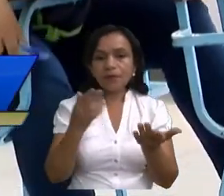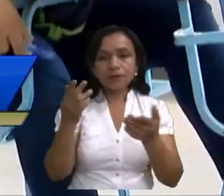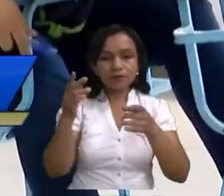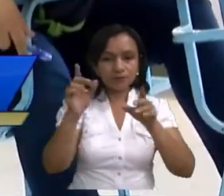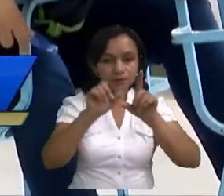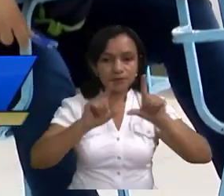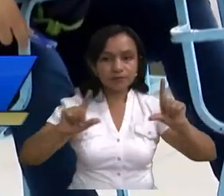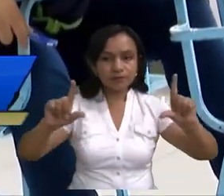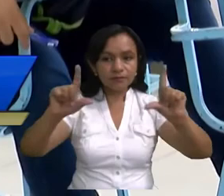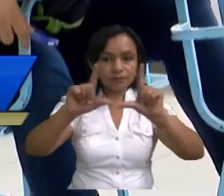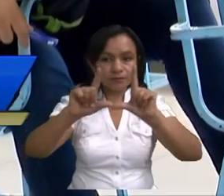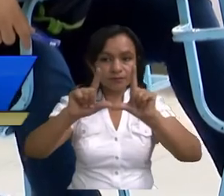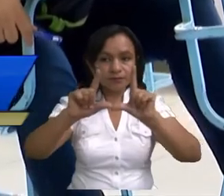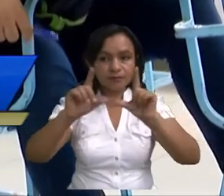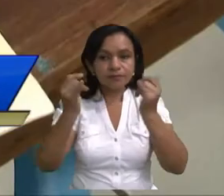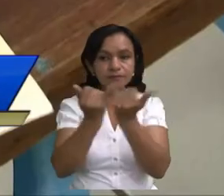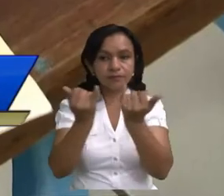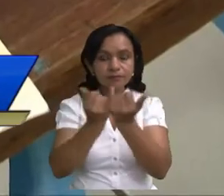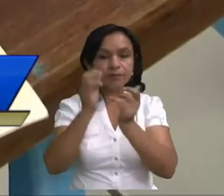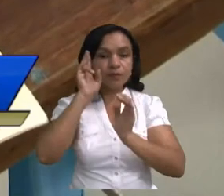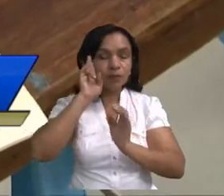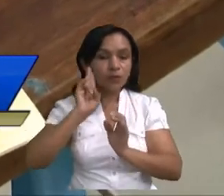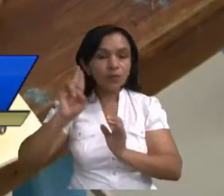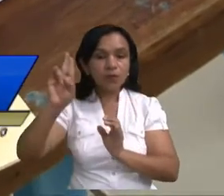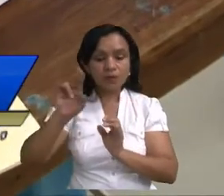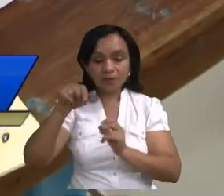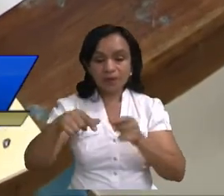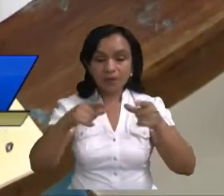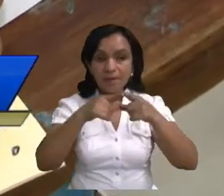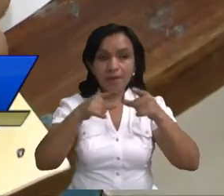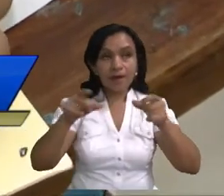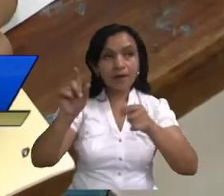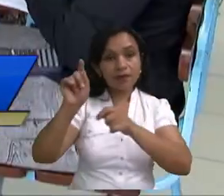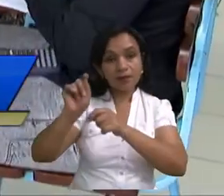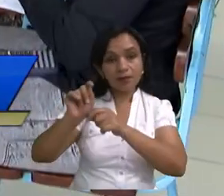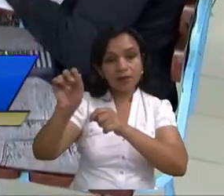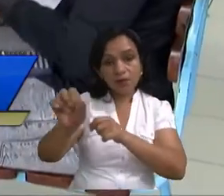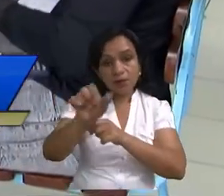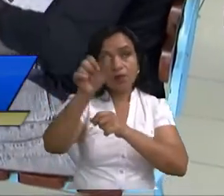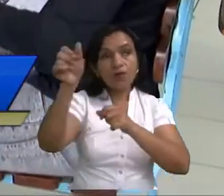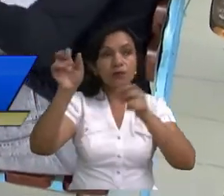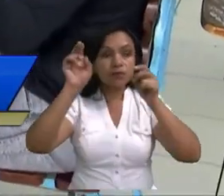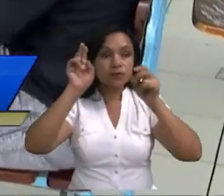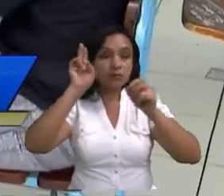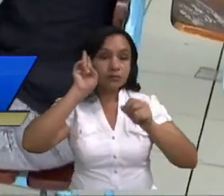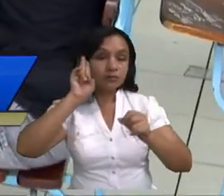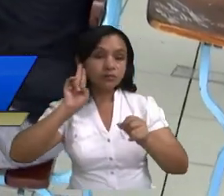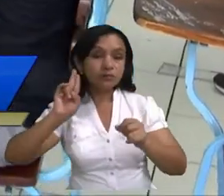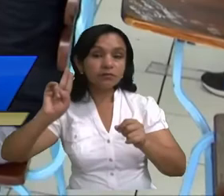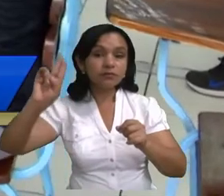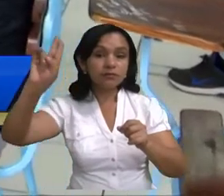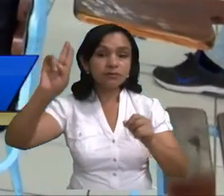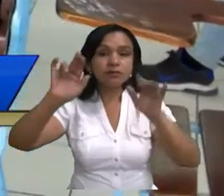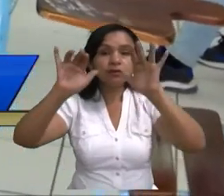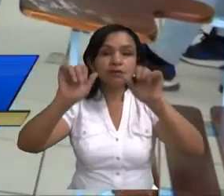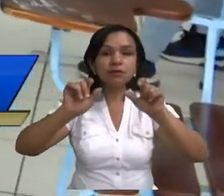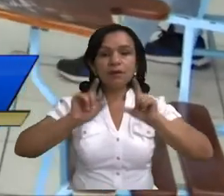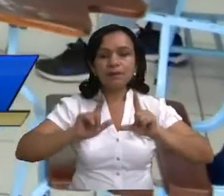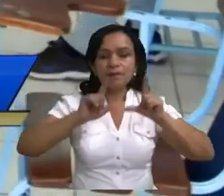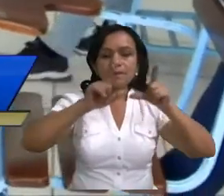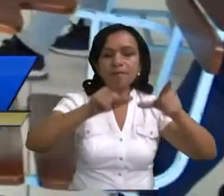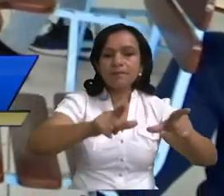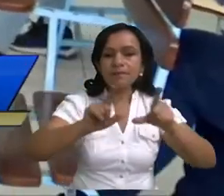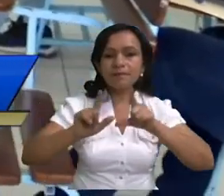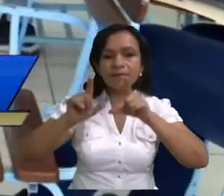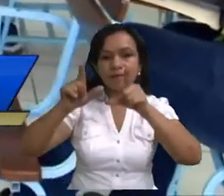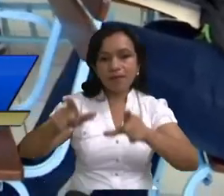caso de la UNAM Managua y las otras universidades, pues hemos tenido prematrícula de jóvenes